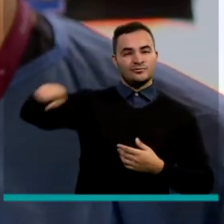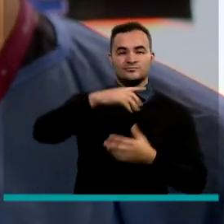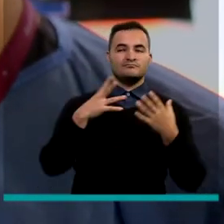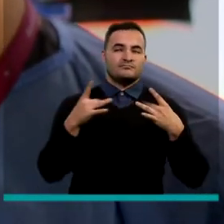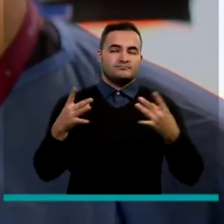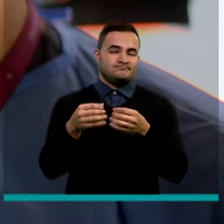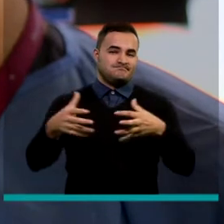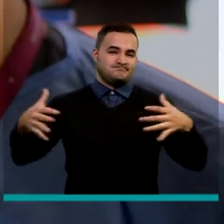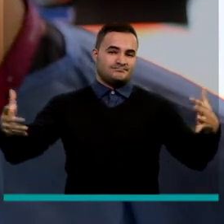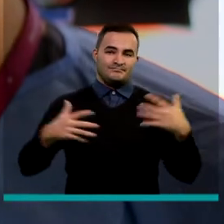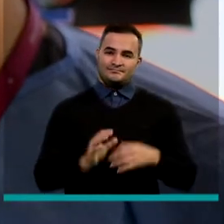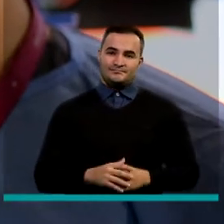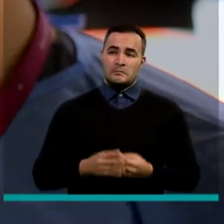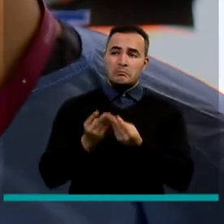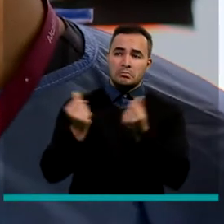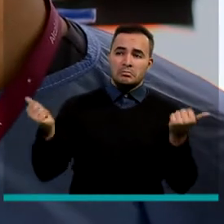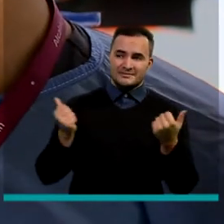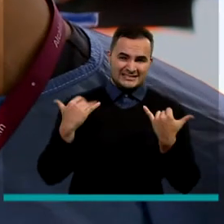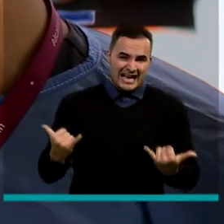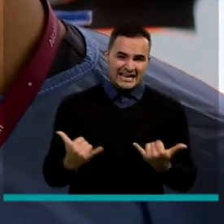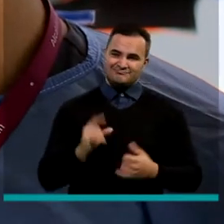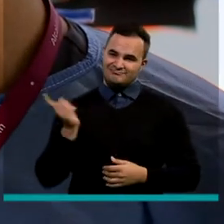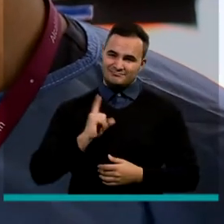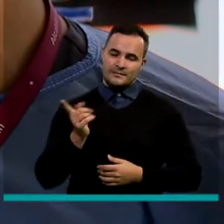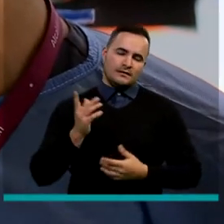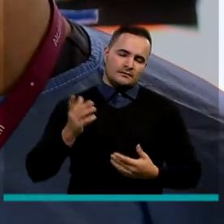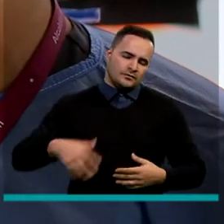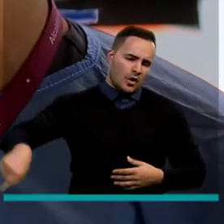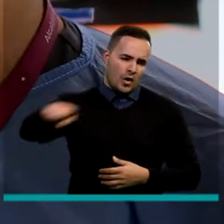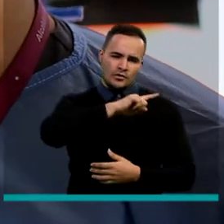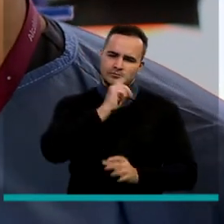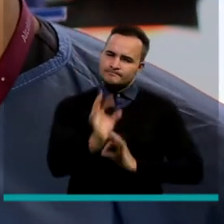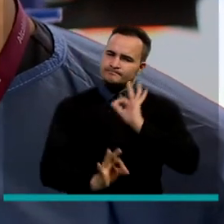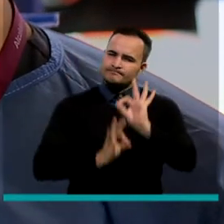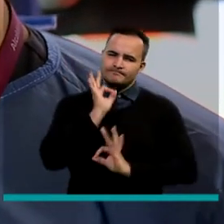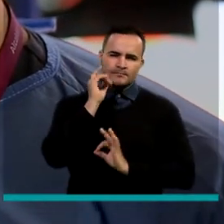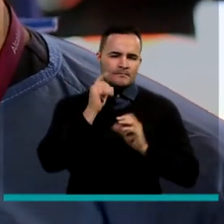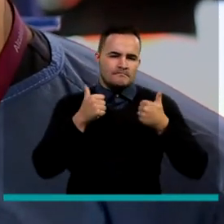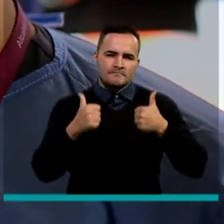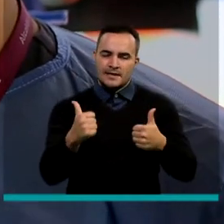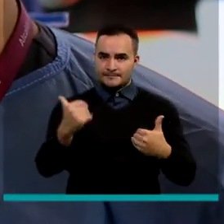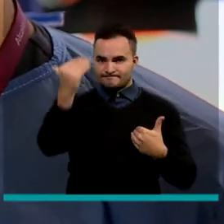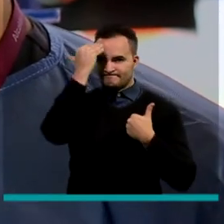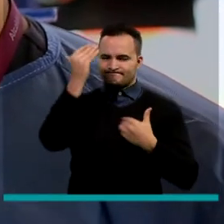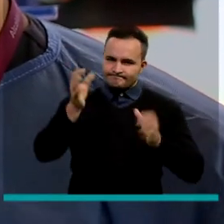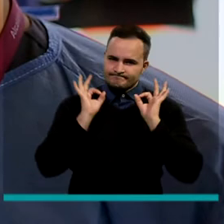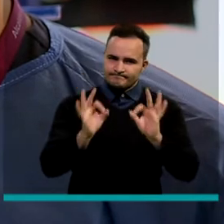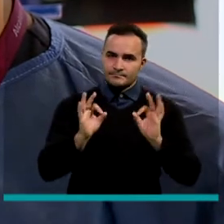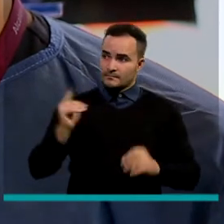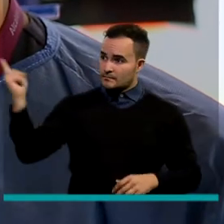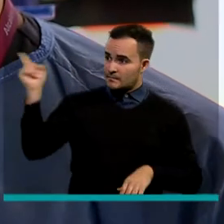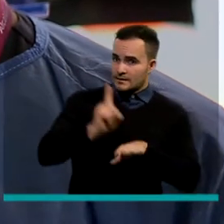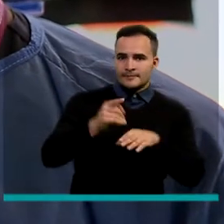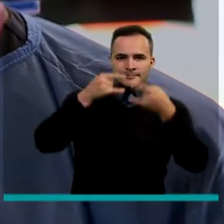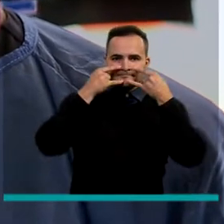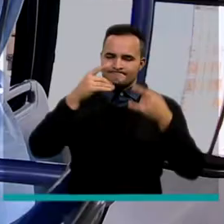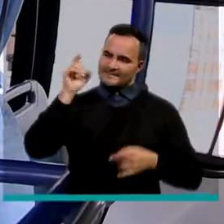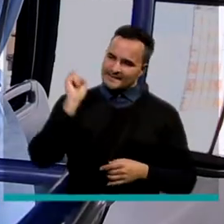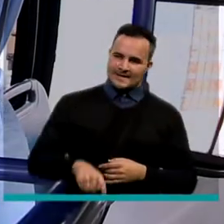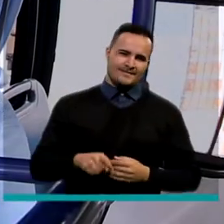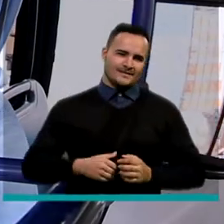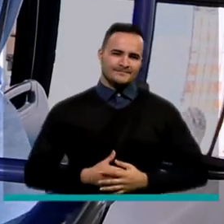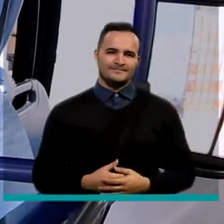se va a ir. Lo ideal es que todos nos cuidemos y que tengamos esa conciencia de que el usuario del transporte utilice el tapabocas de manera